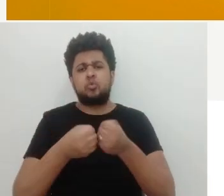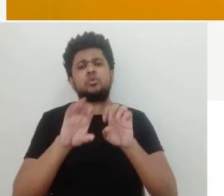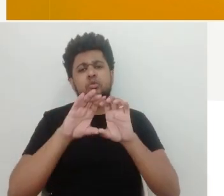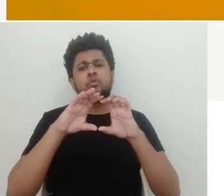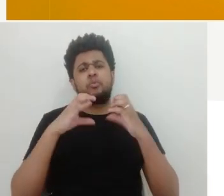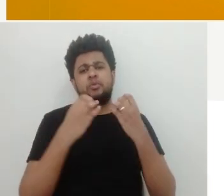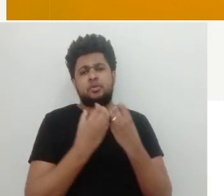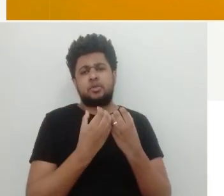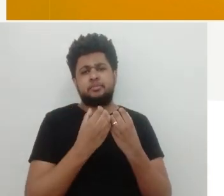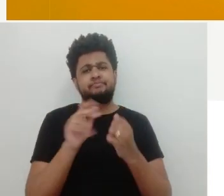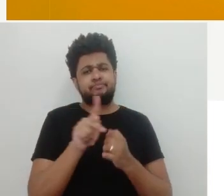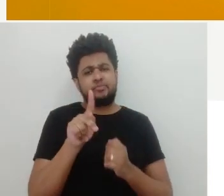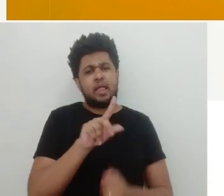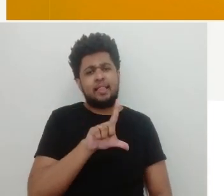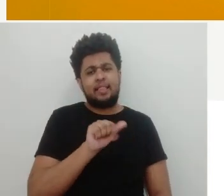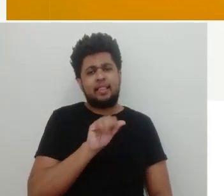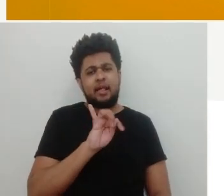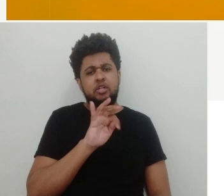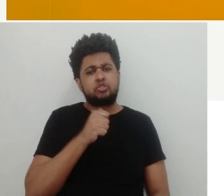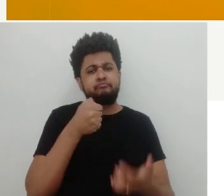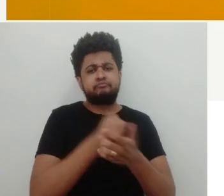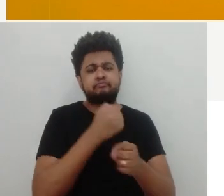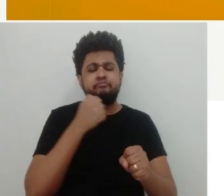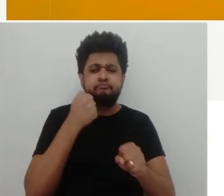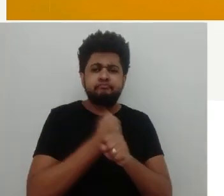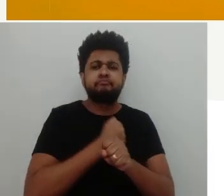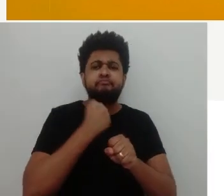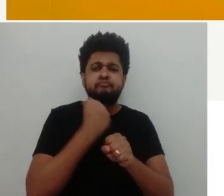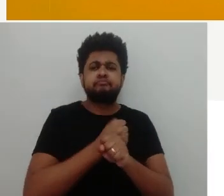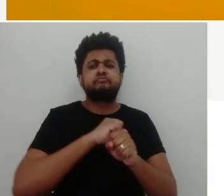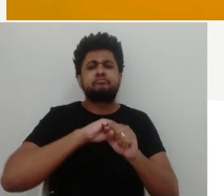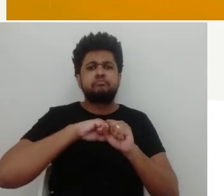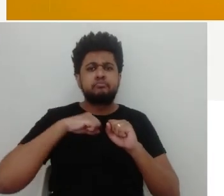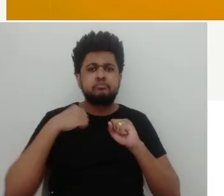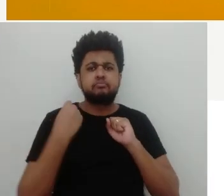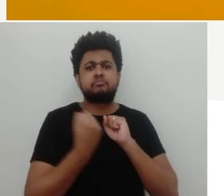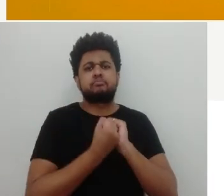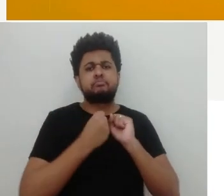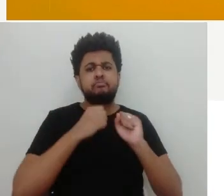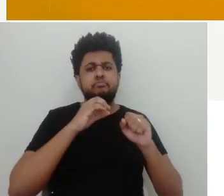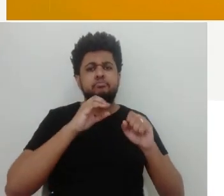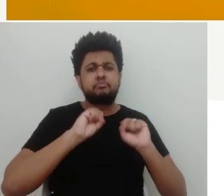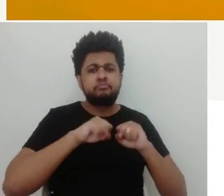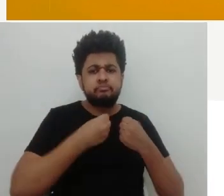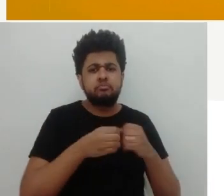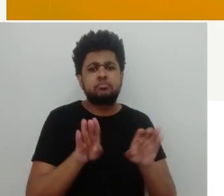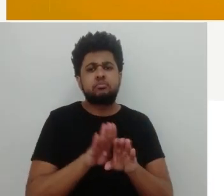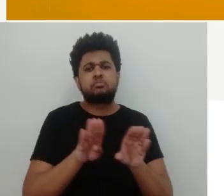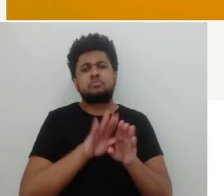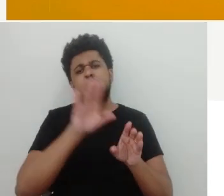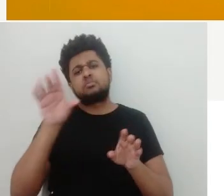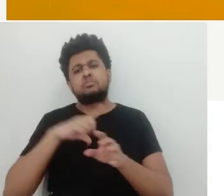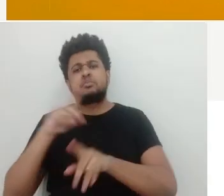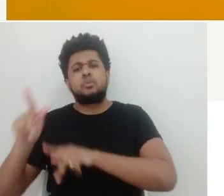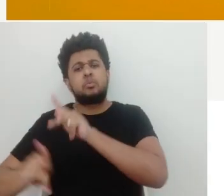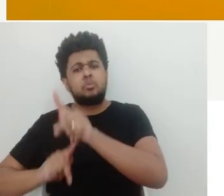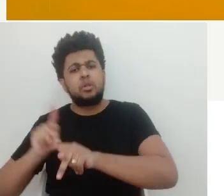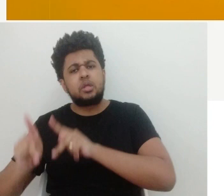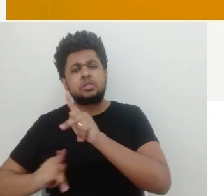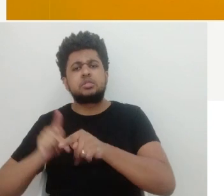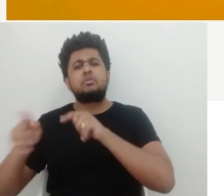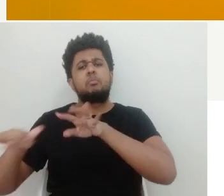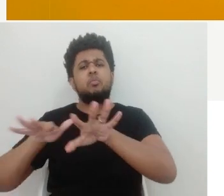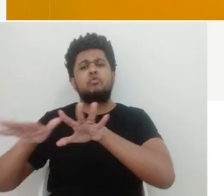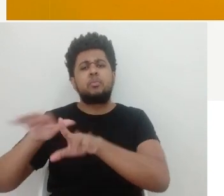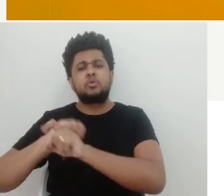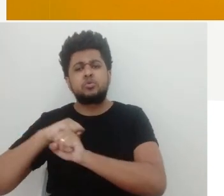otro lado, la vinculación a los movimientos sociales, a los movimientos comunitarios. El filósofo Nelson